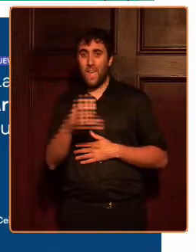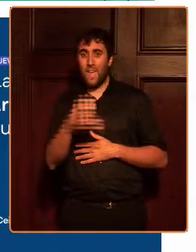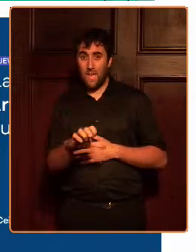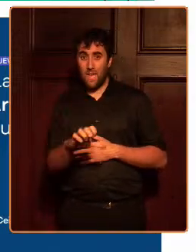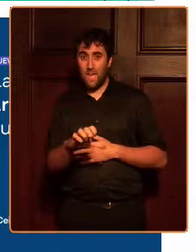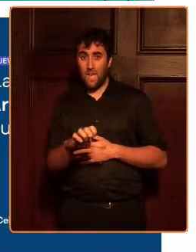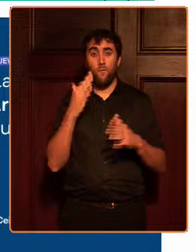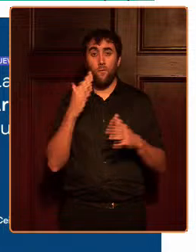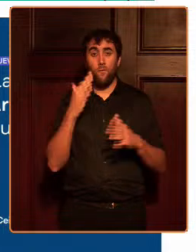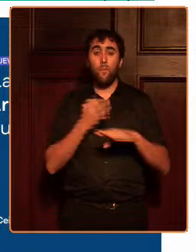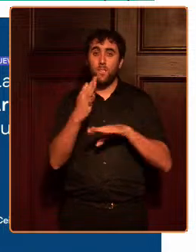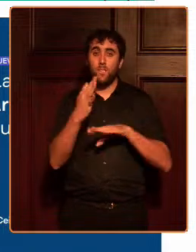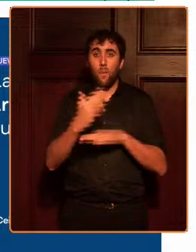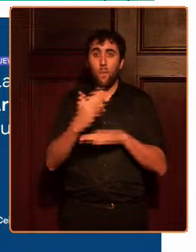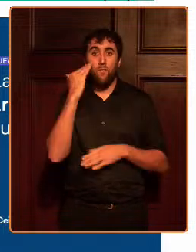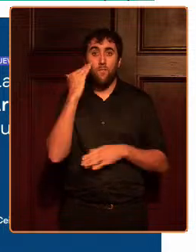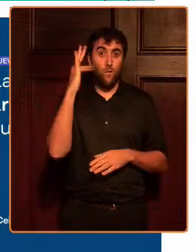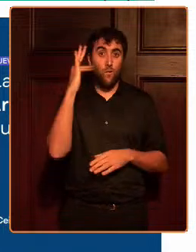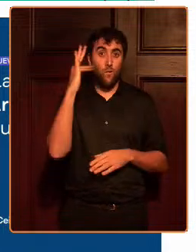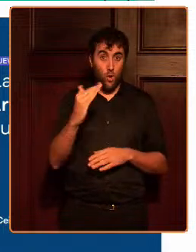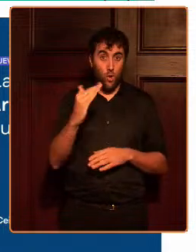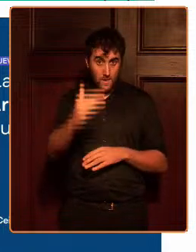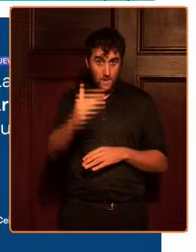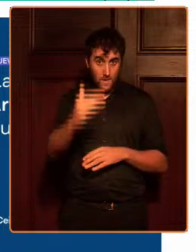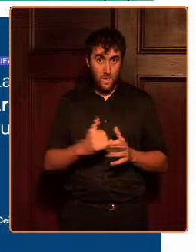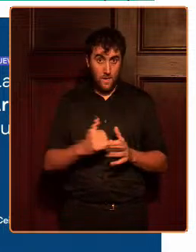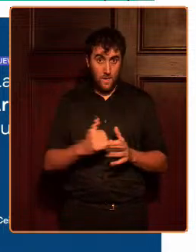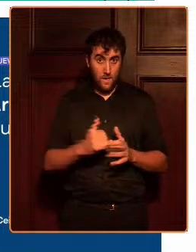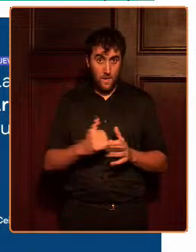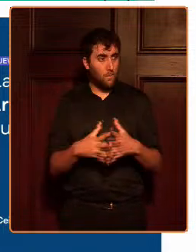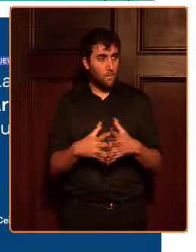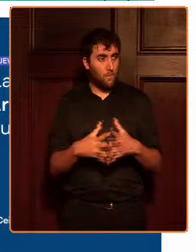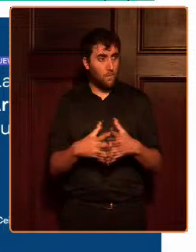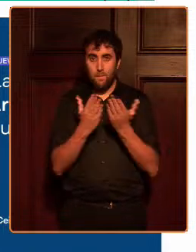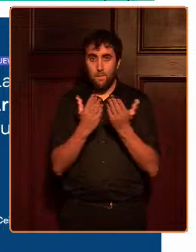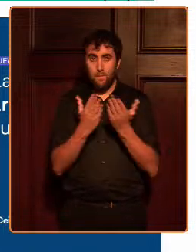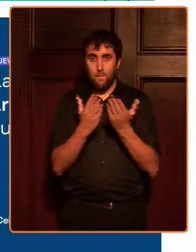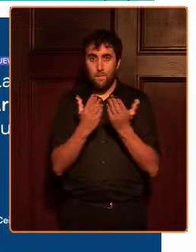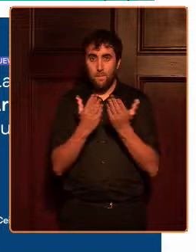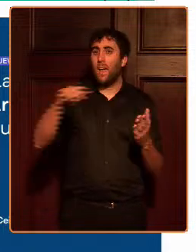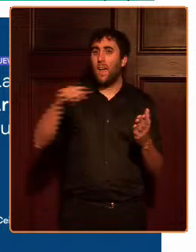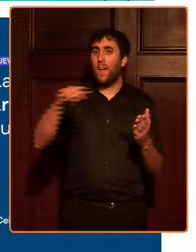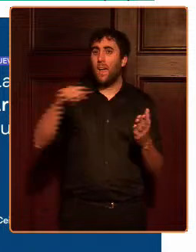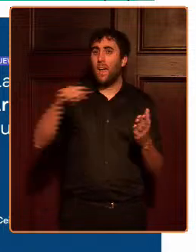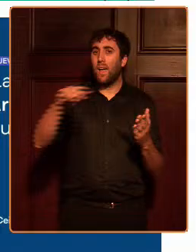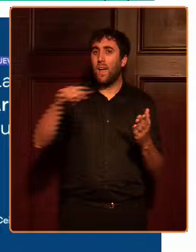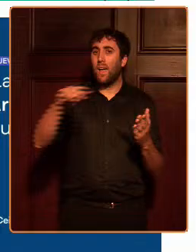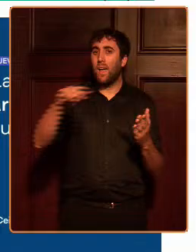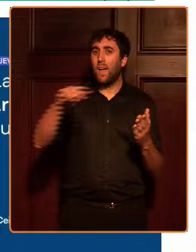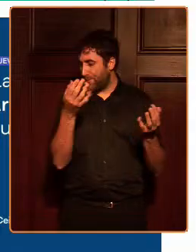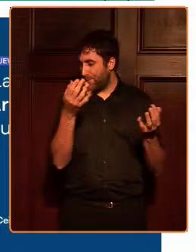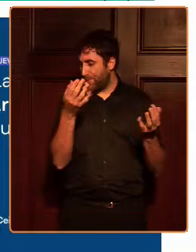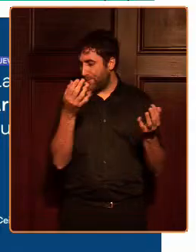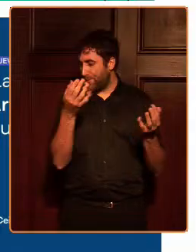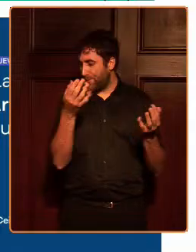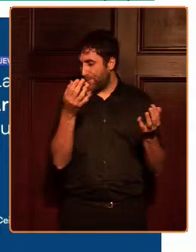la transferencia también de esta herramienta para la utilización del propio